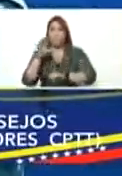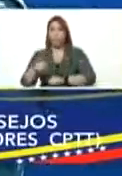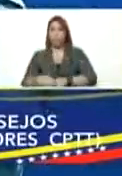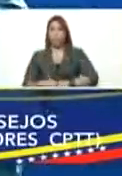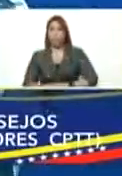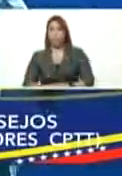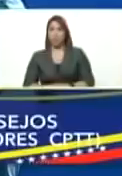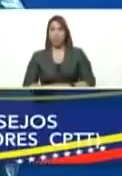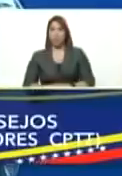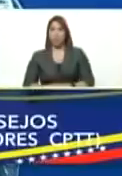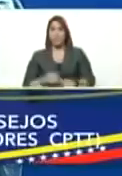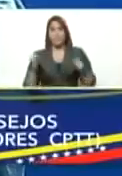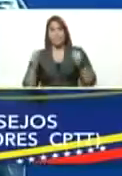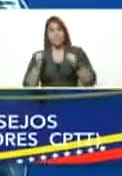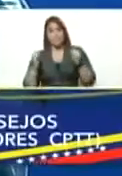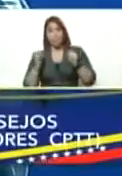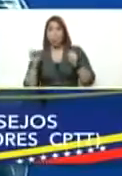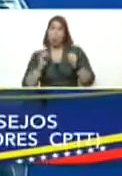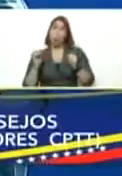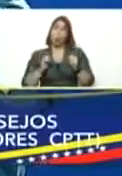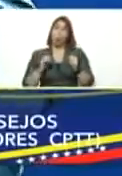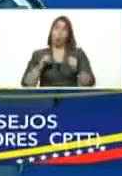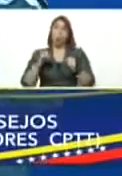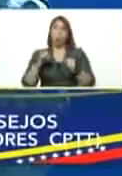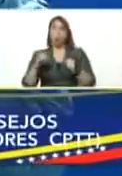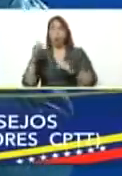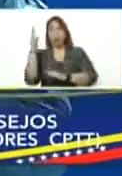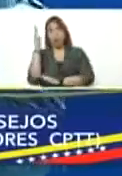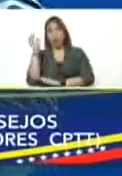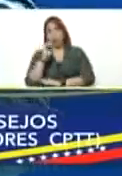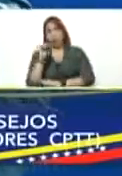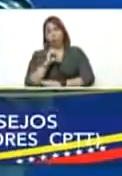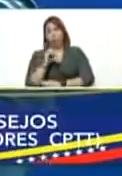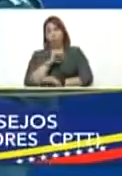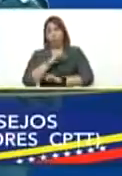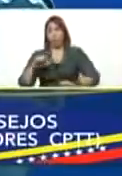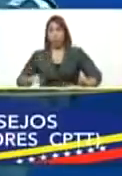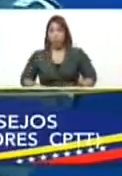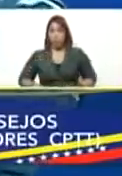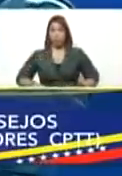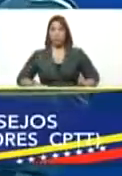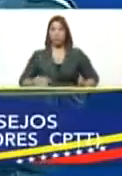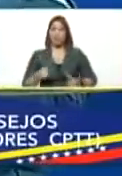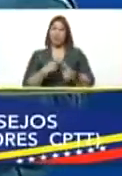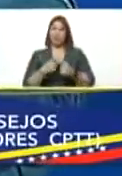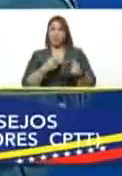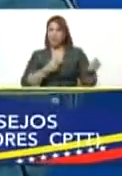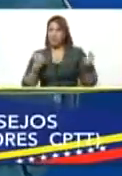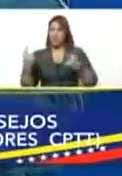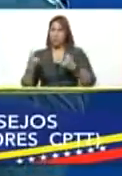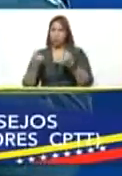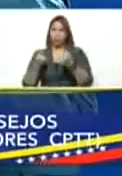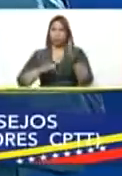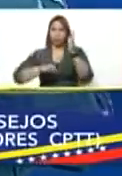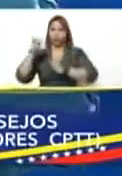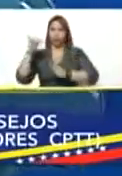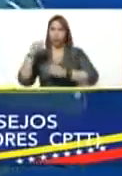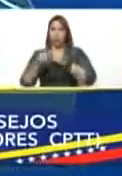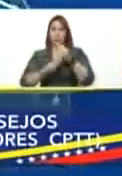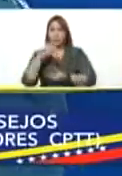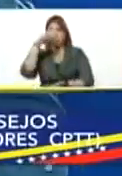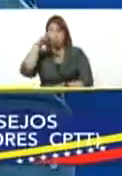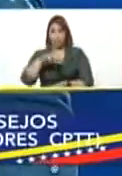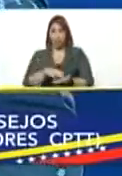de los Andes, o en Sanare, en Lara, o Portuguesa, y el flete se le triplica. Entonces, estamos haciendo en los estados un